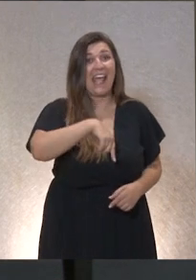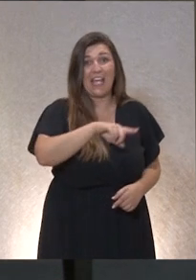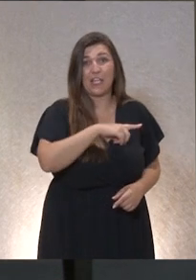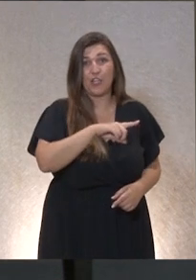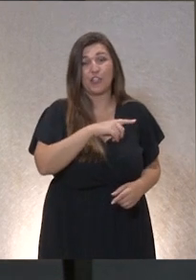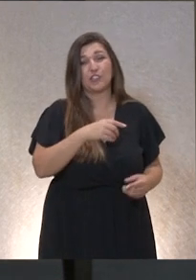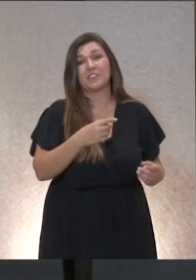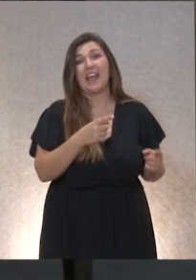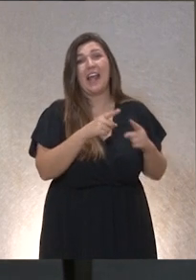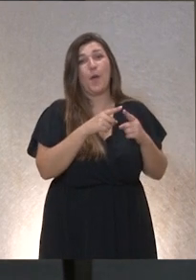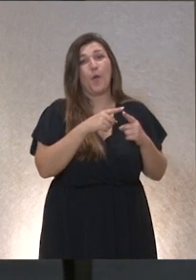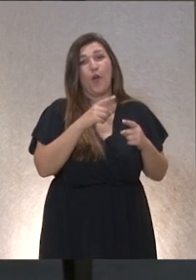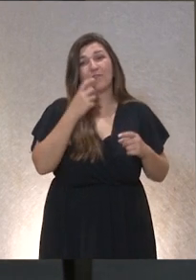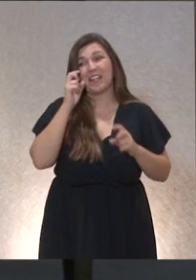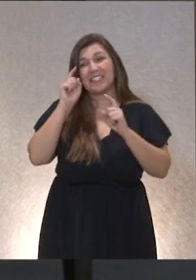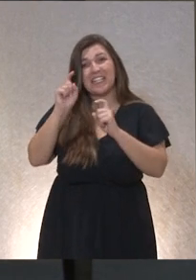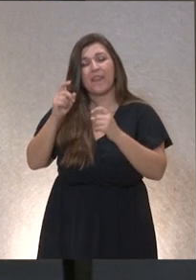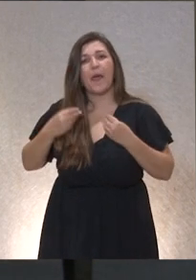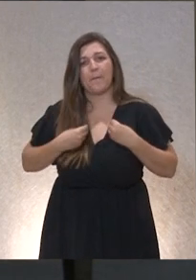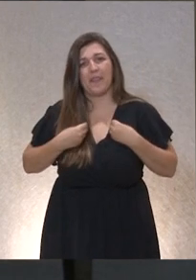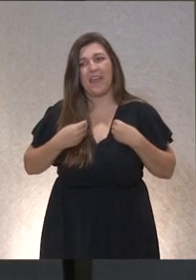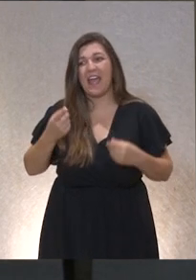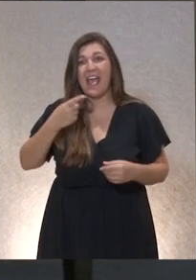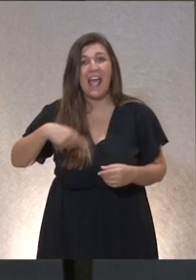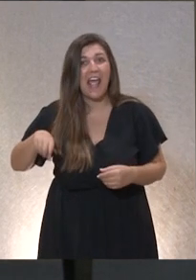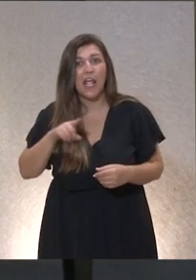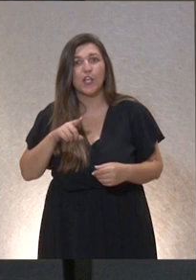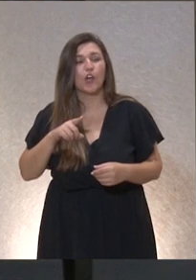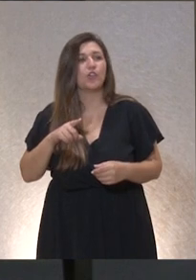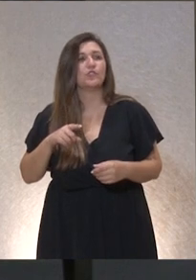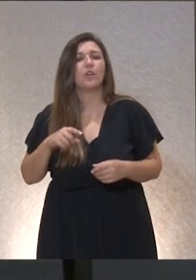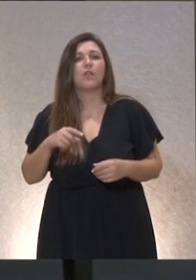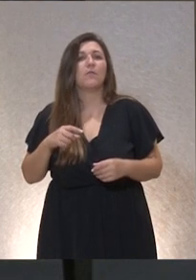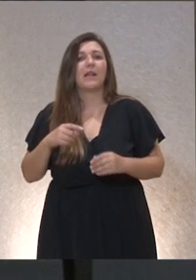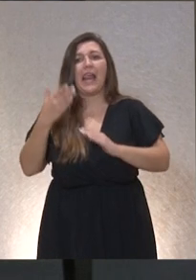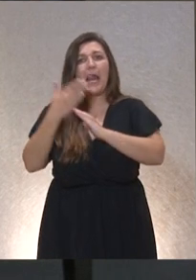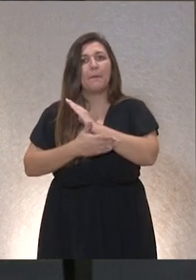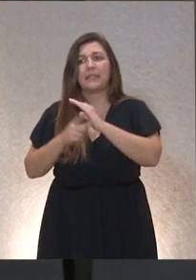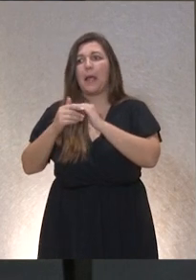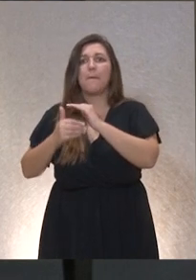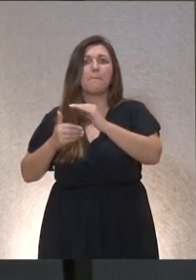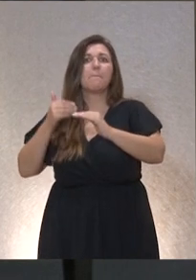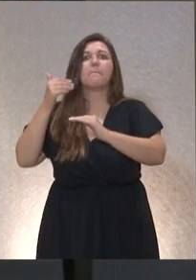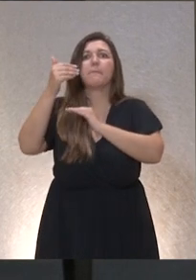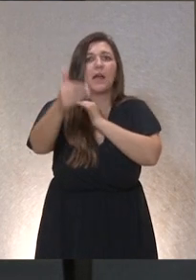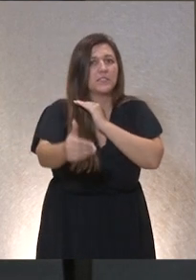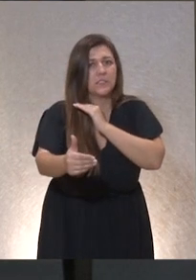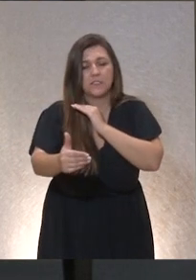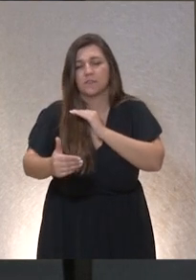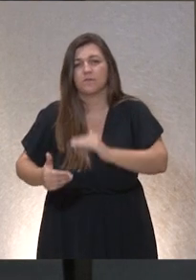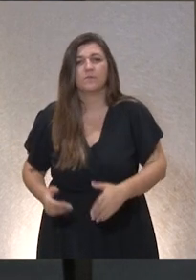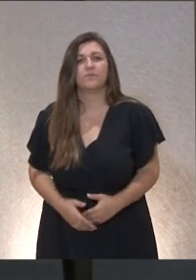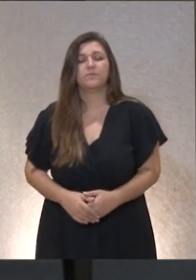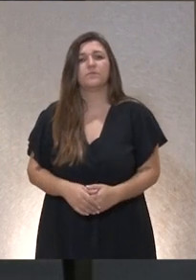vida Los profesionales se implicaron Más allá de lo que estaba establecido un poco fruto de esta implicación fue un